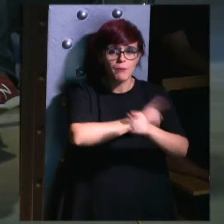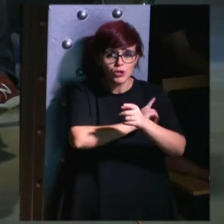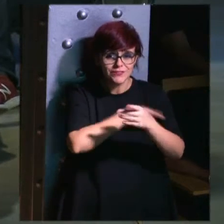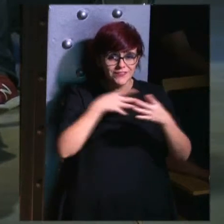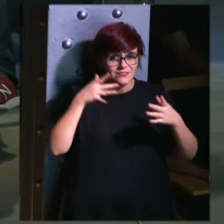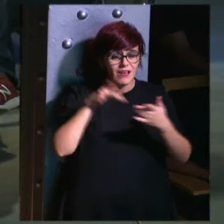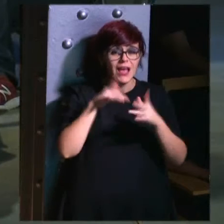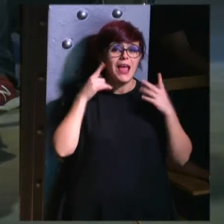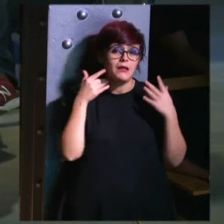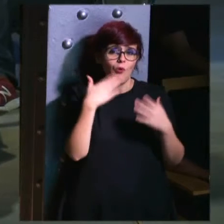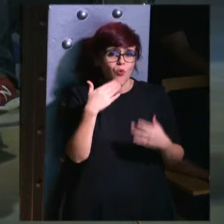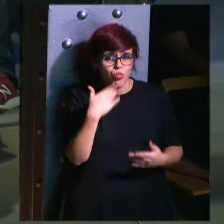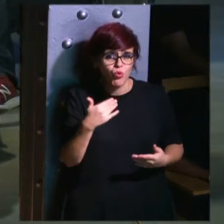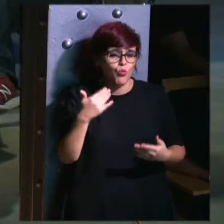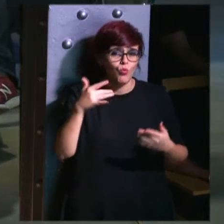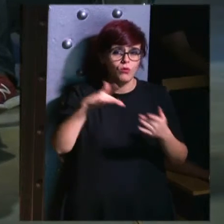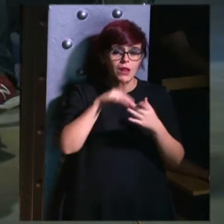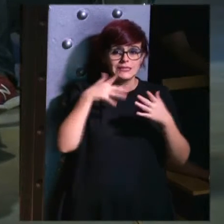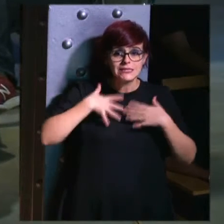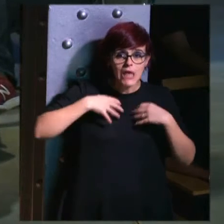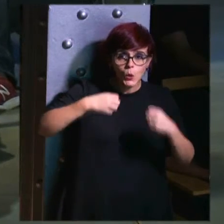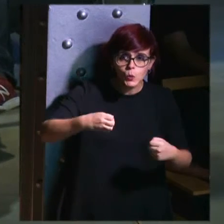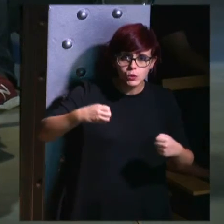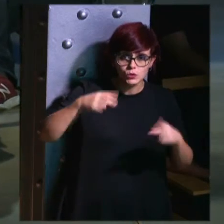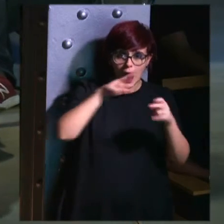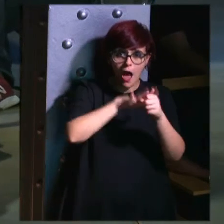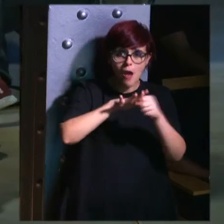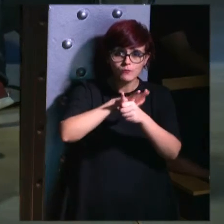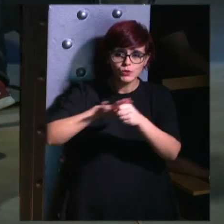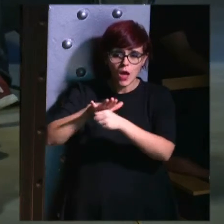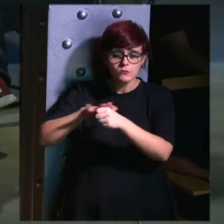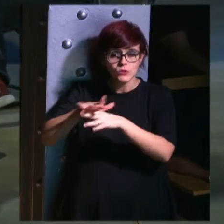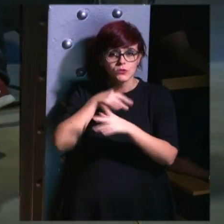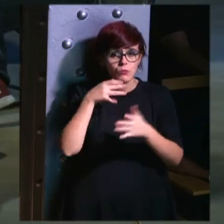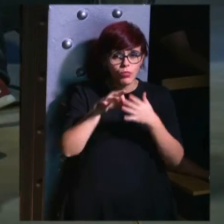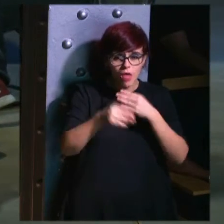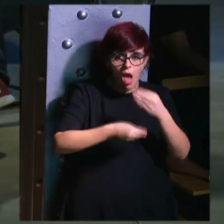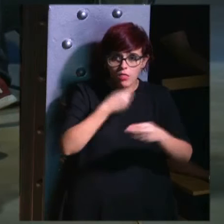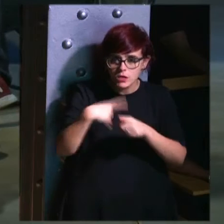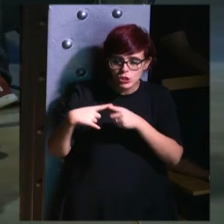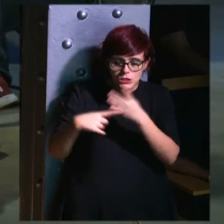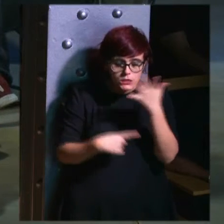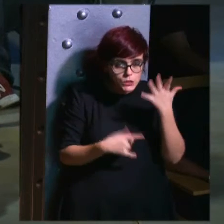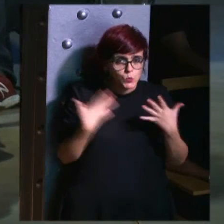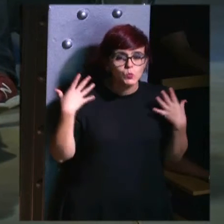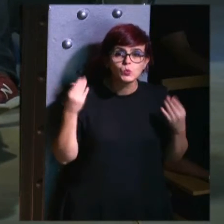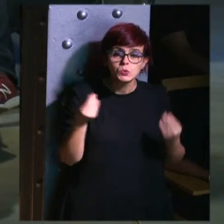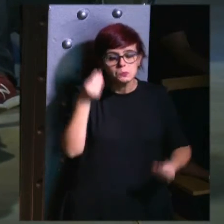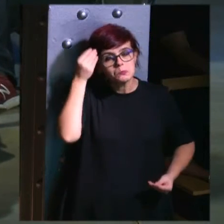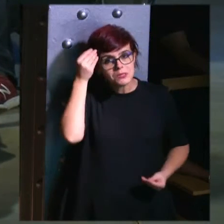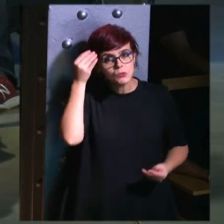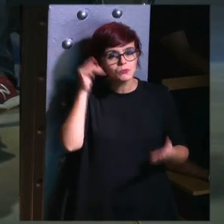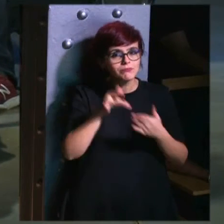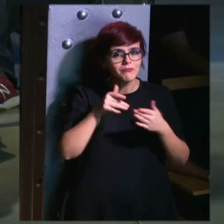el entretenimiento, la salud, toca tantos ámbitos y se pueden hacer tantas cosas con un dispositivo de realidad virtual